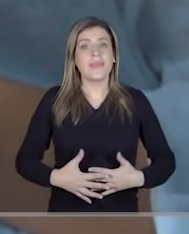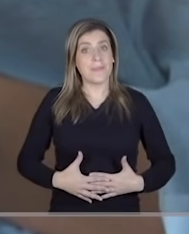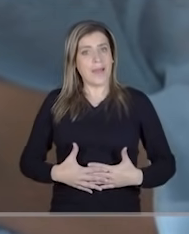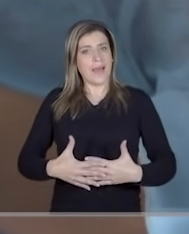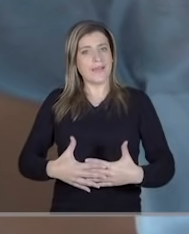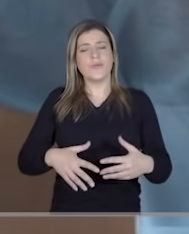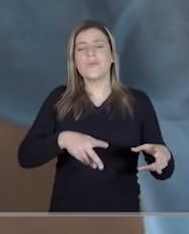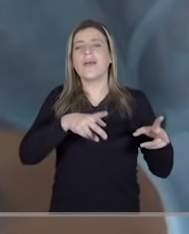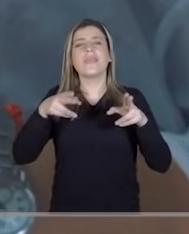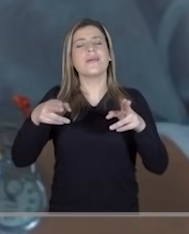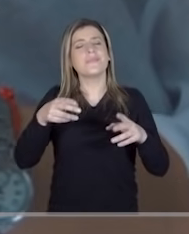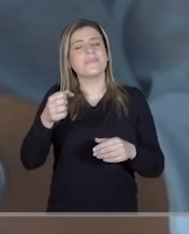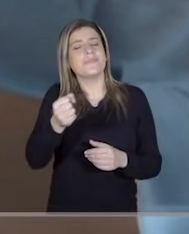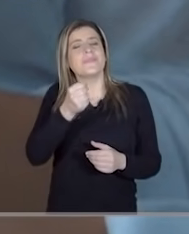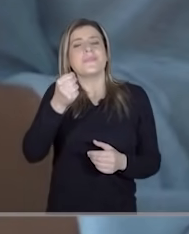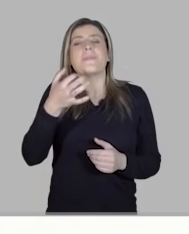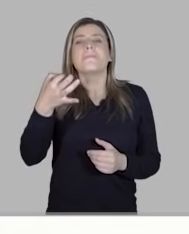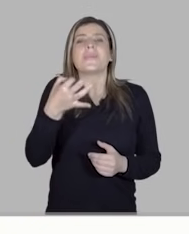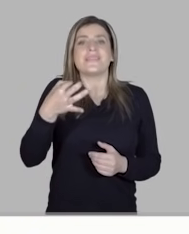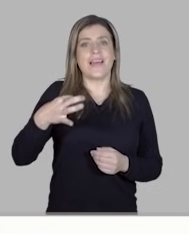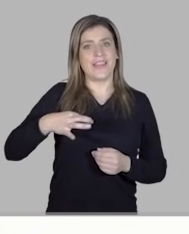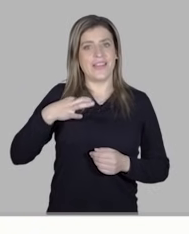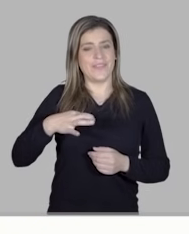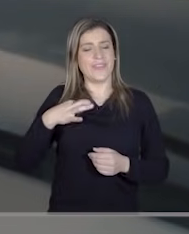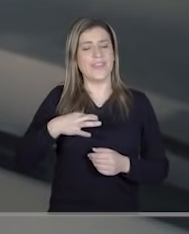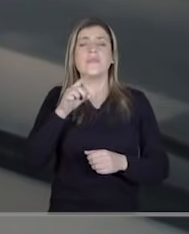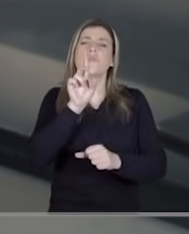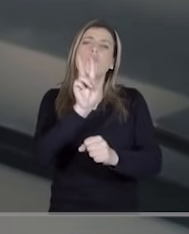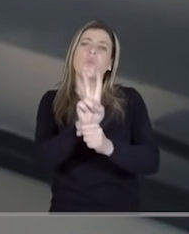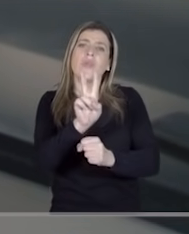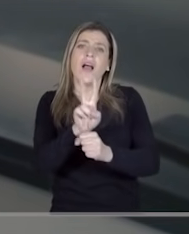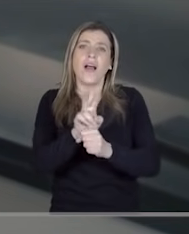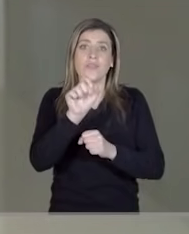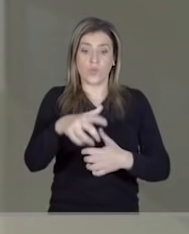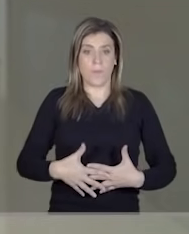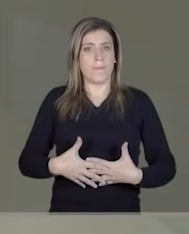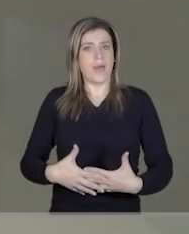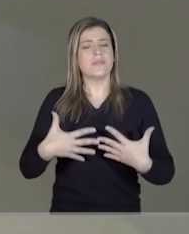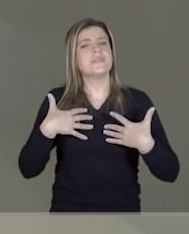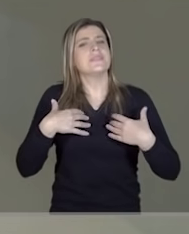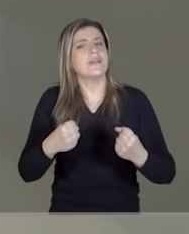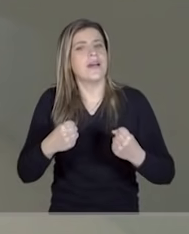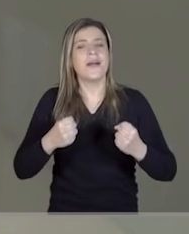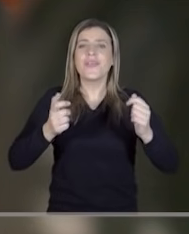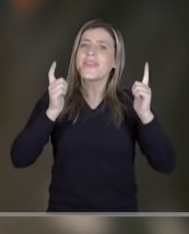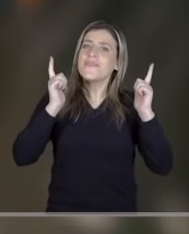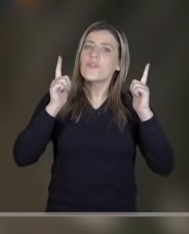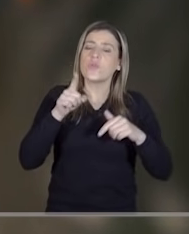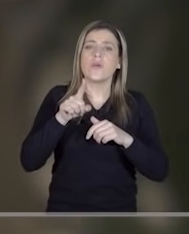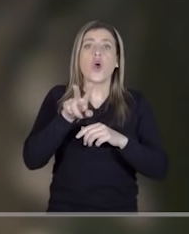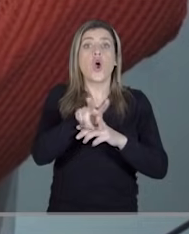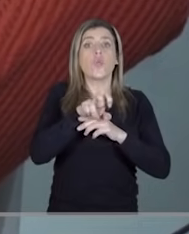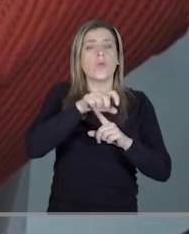El embarazo es una de las etapas más especiales de la vida. Cuídate para que el tuyo sea saludable y disfrutable.